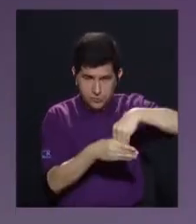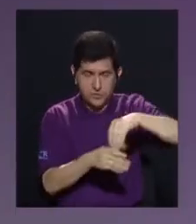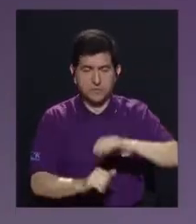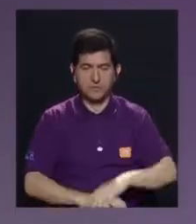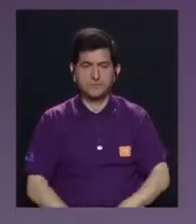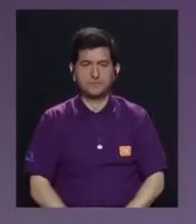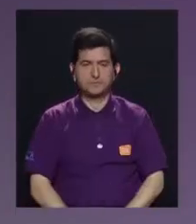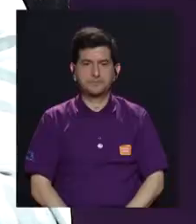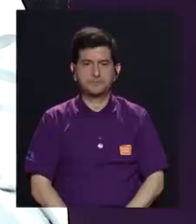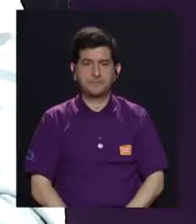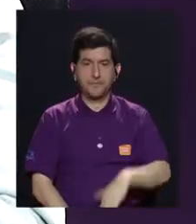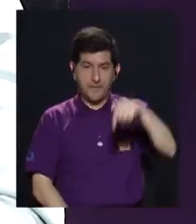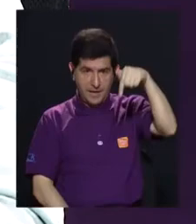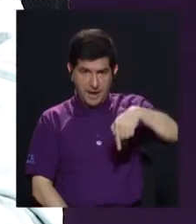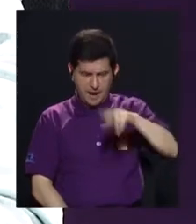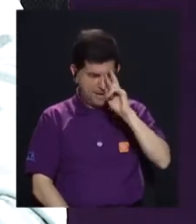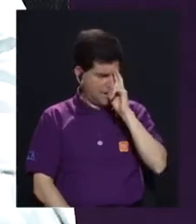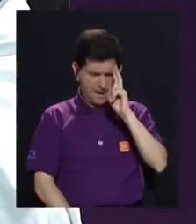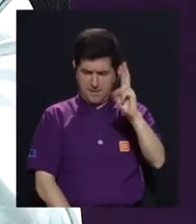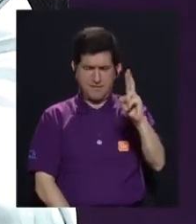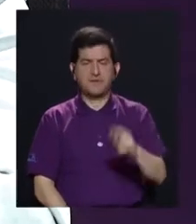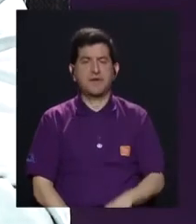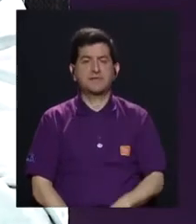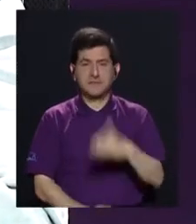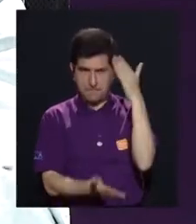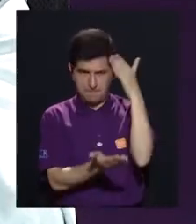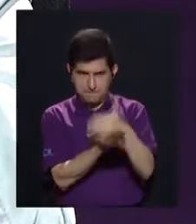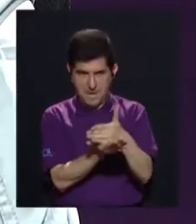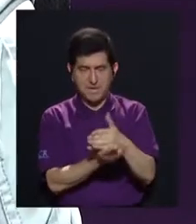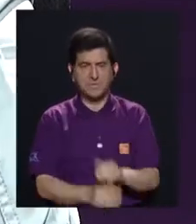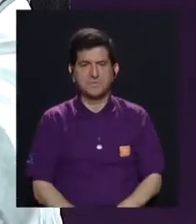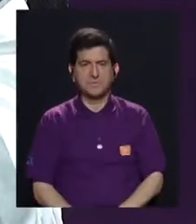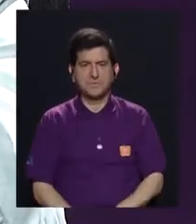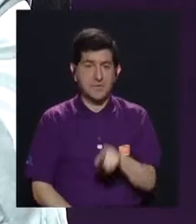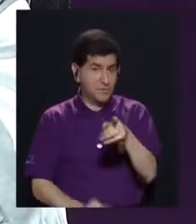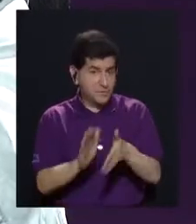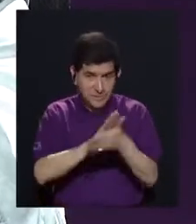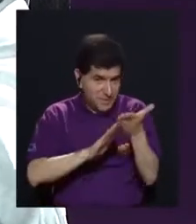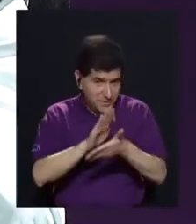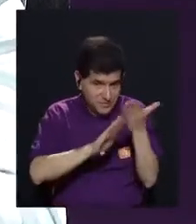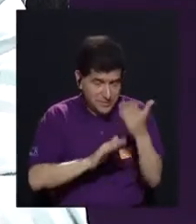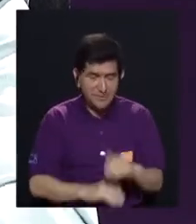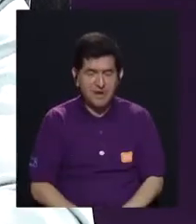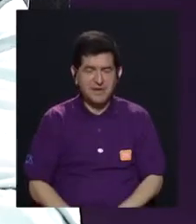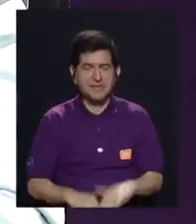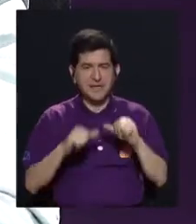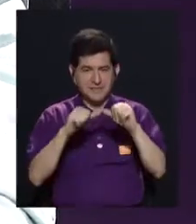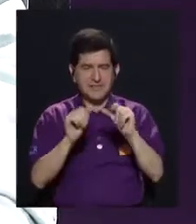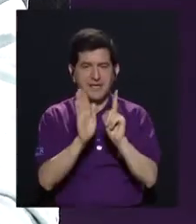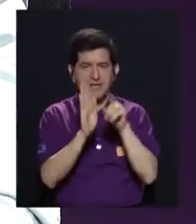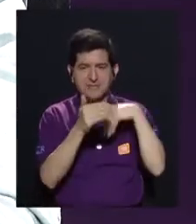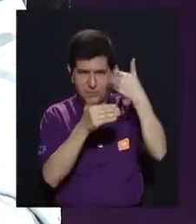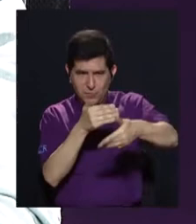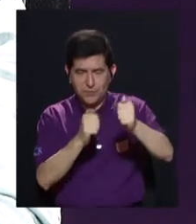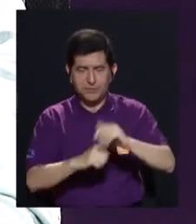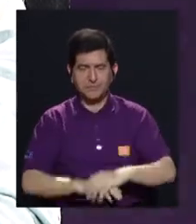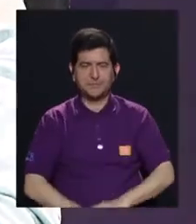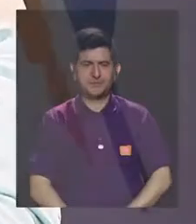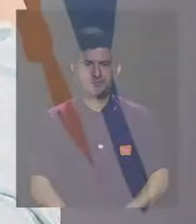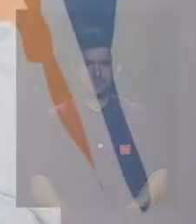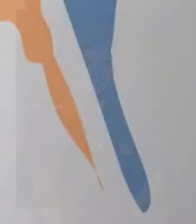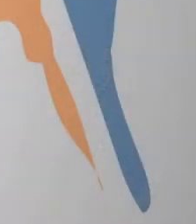duda estamos en reverencias vamos a un corte no se mueva de allí estamos de vuelta en unos segundos